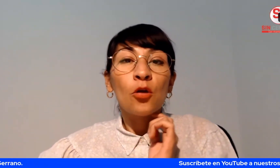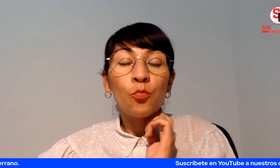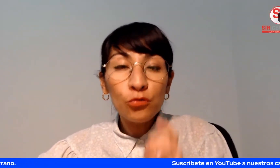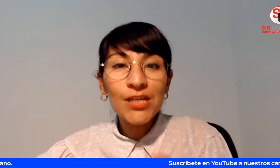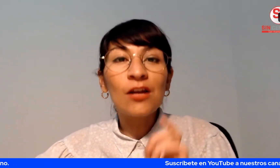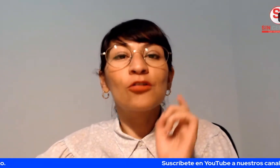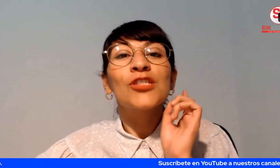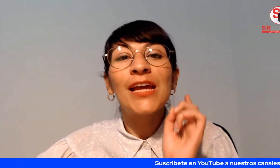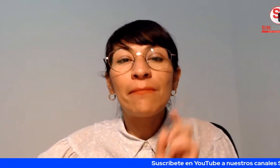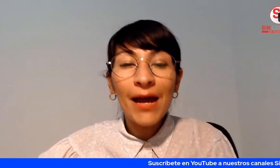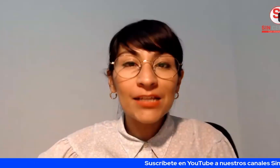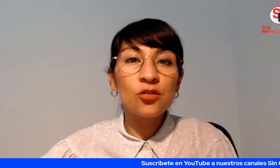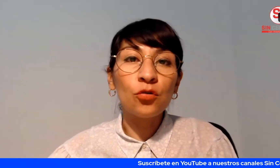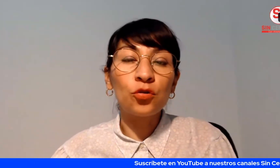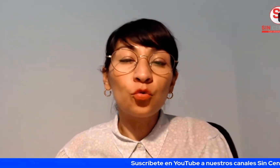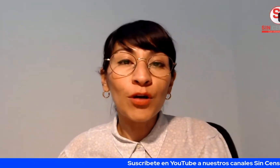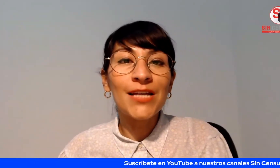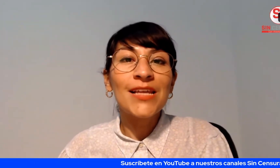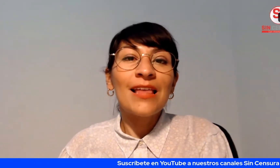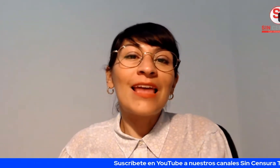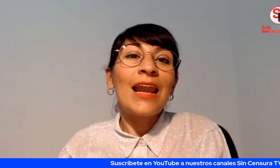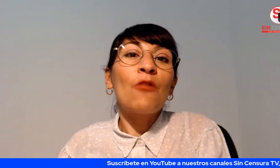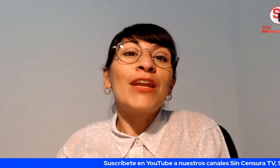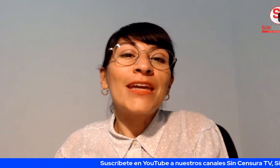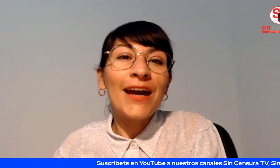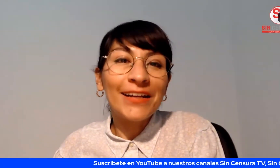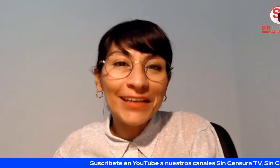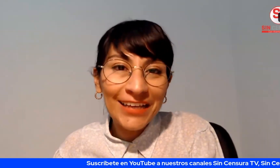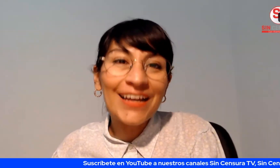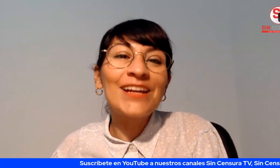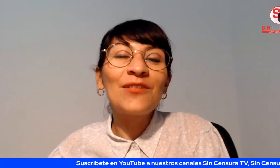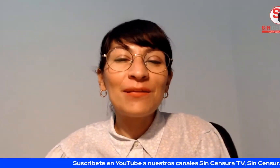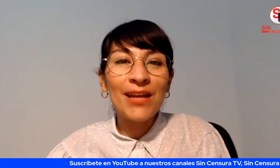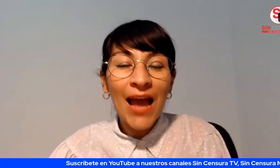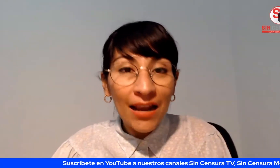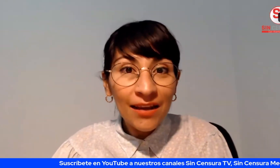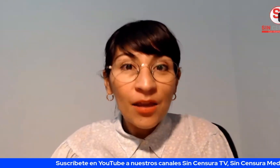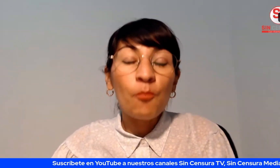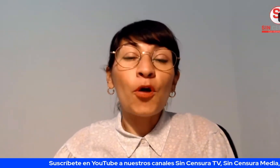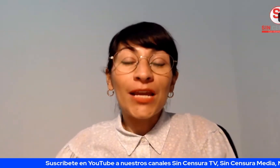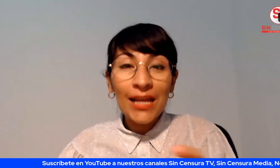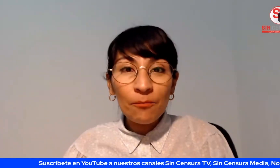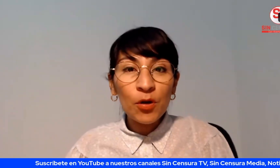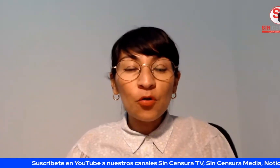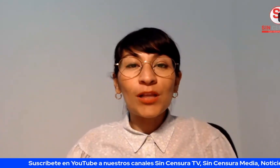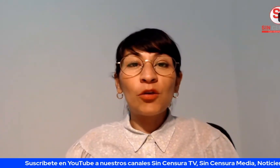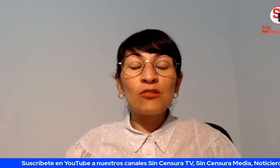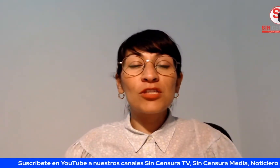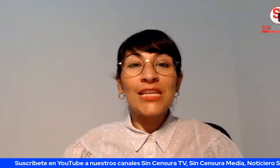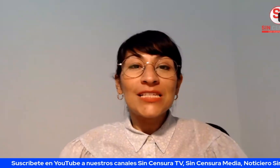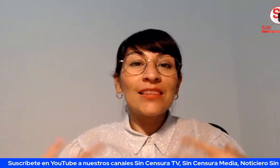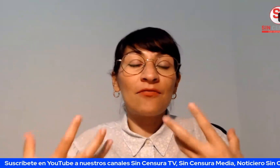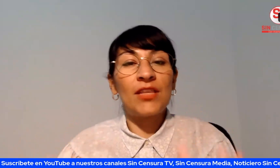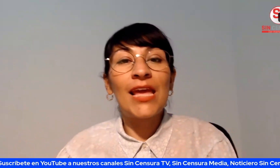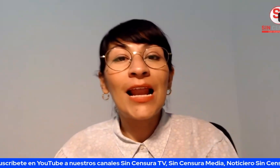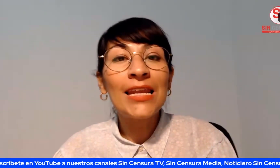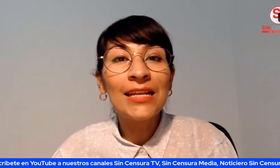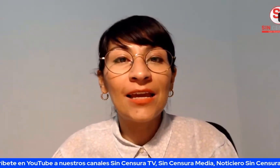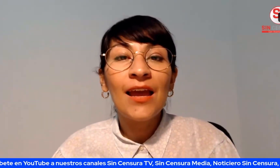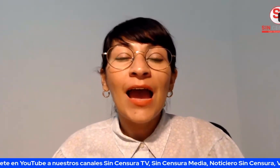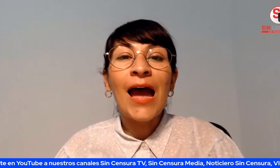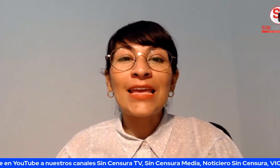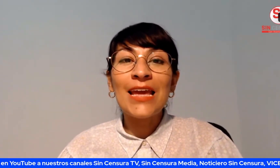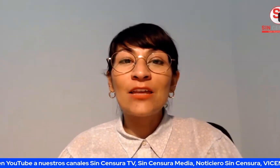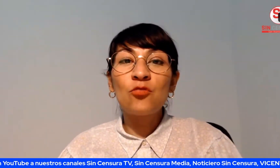conservadores. Buscan conservar estructuras de la oligarquía neoliberal. Por ejemplo, cuando ellos dicen defender